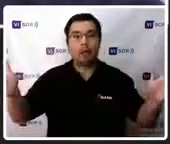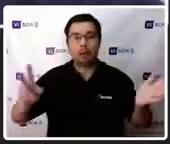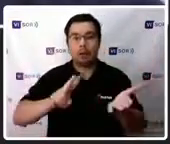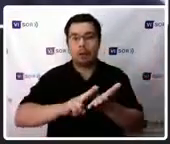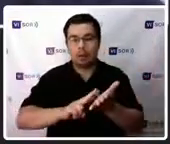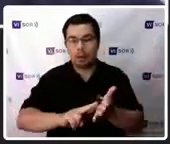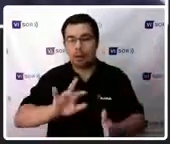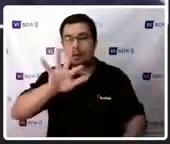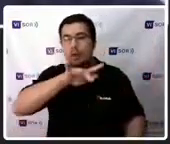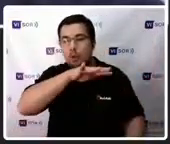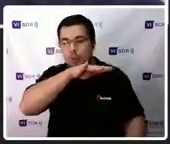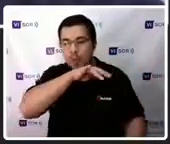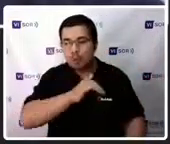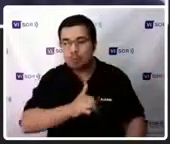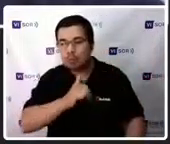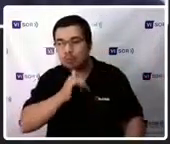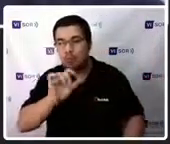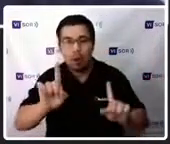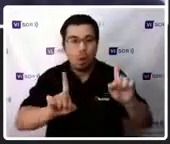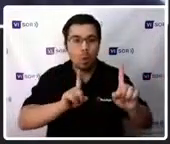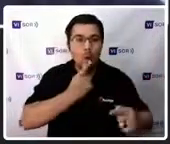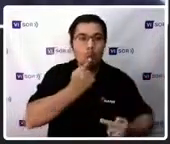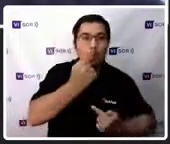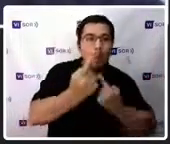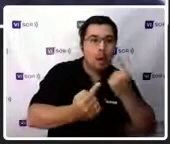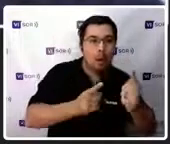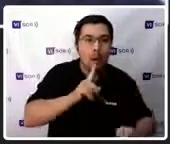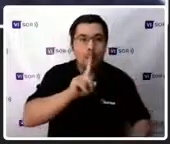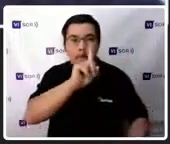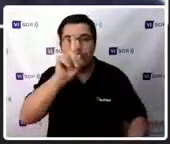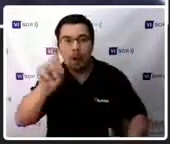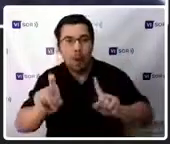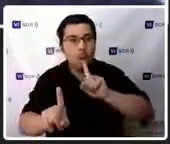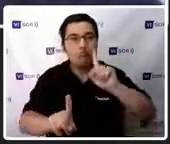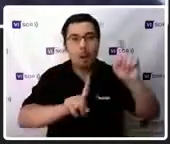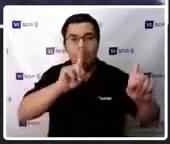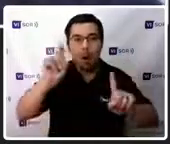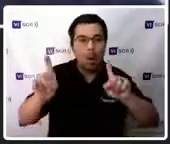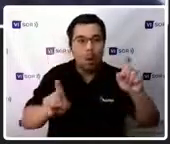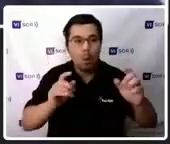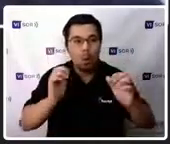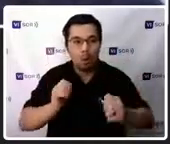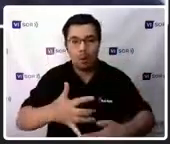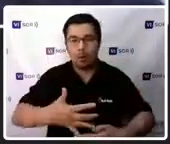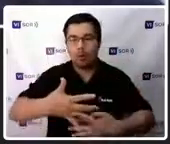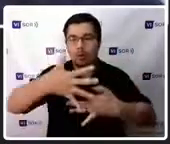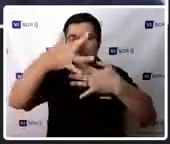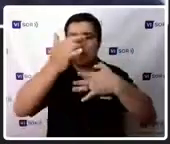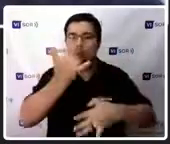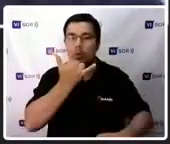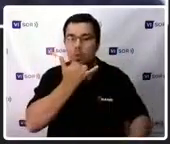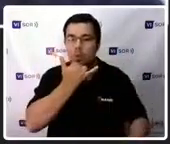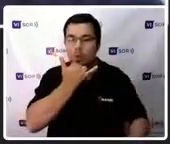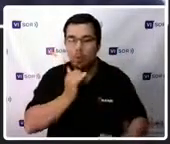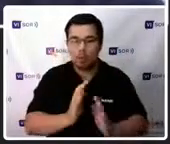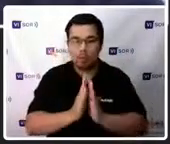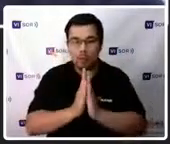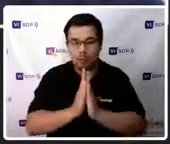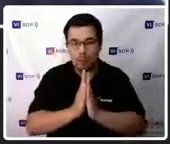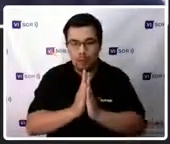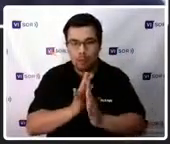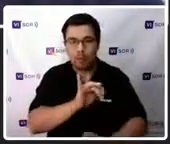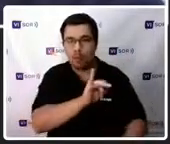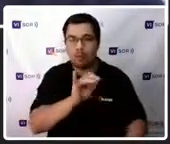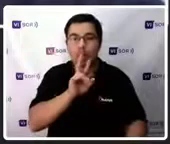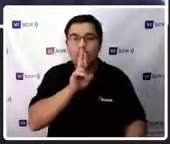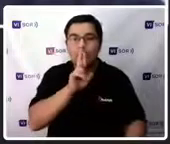5 minutitos. No sé si hay preguntas, que si las pueden dejar ahí en el chat de YouTube para poder responderlas. Mientras